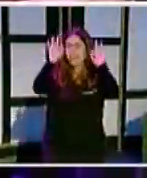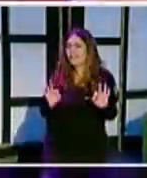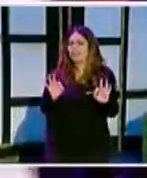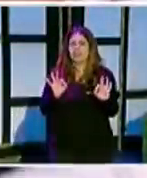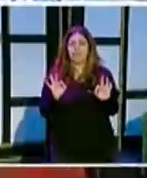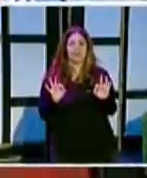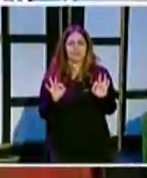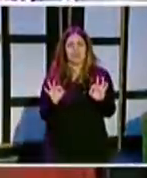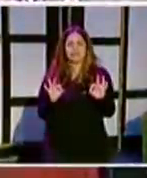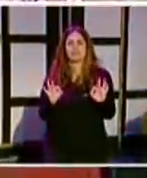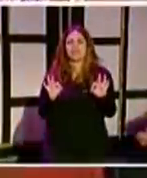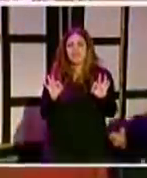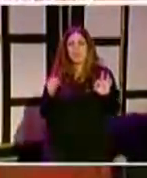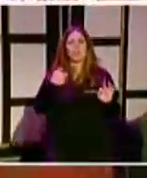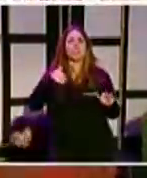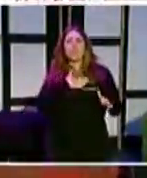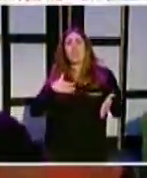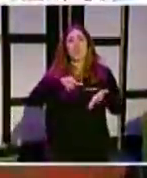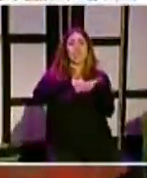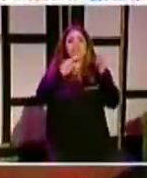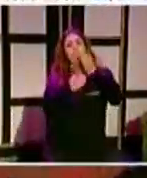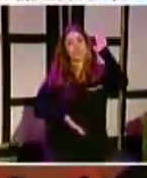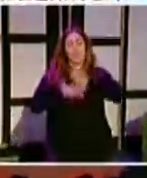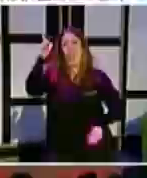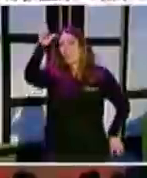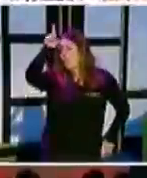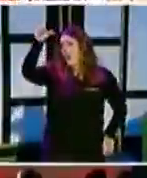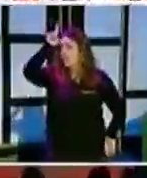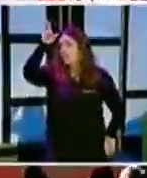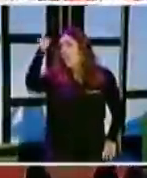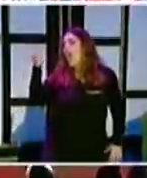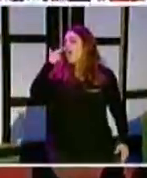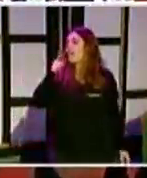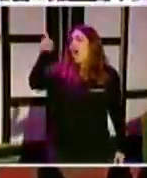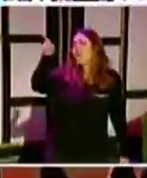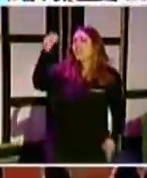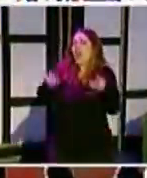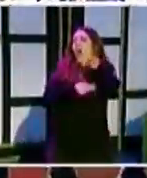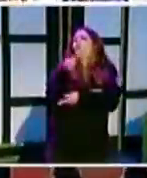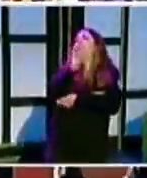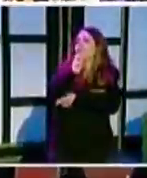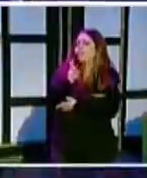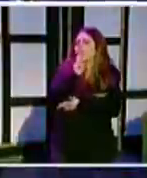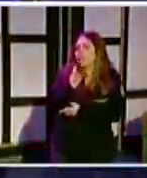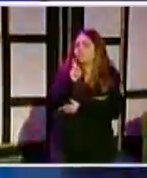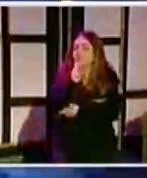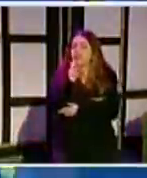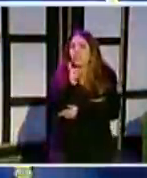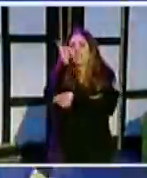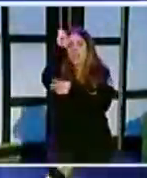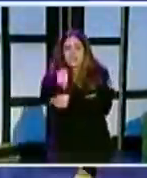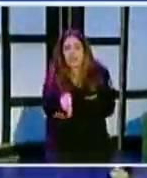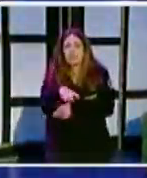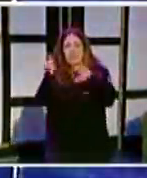situación. Iba a ser ingeniero y me voy para Alemania a ver allí cómo me la puedo ingeniar. Las empresas